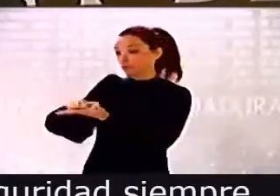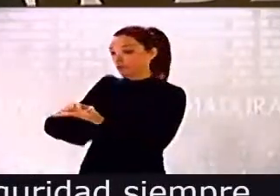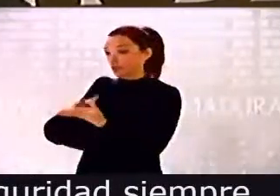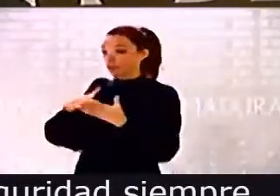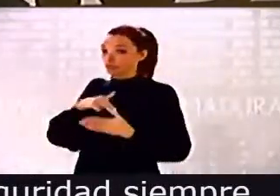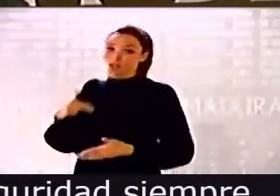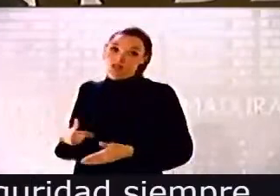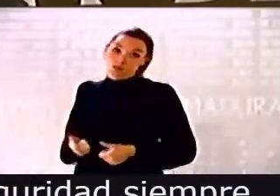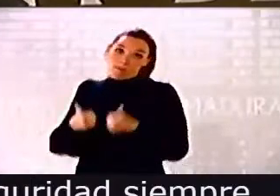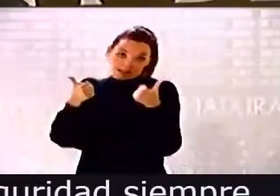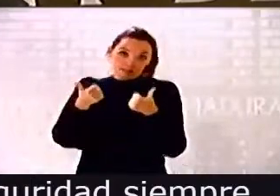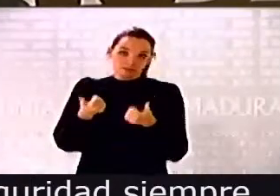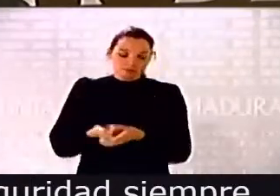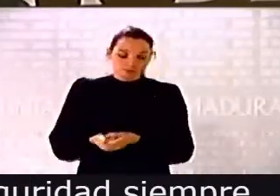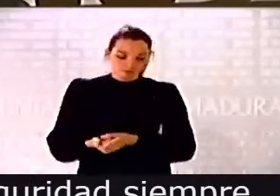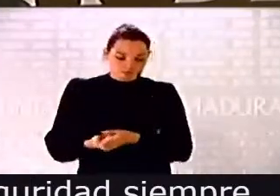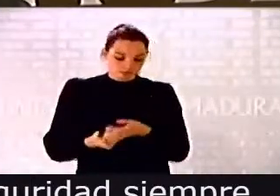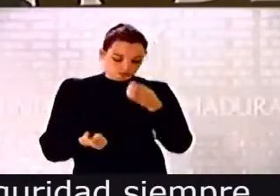hablo.